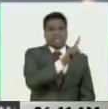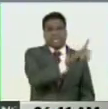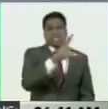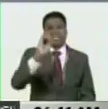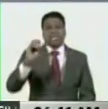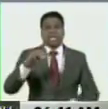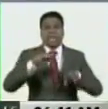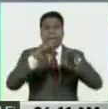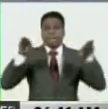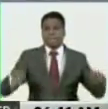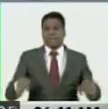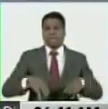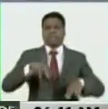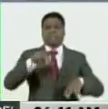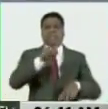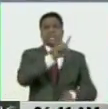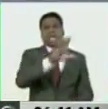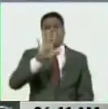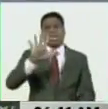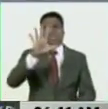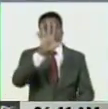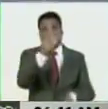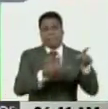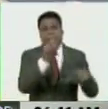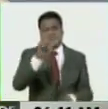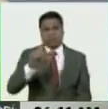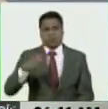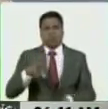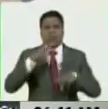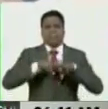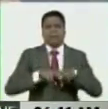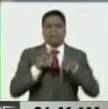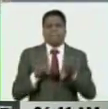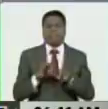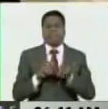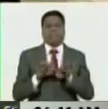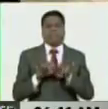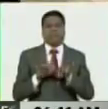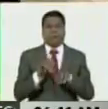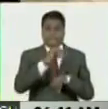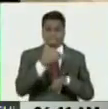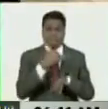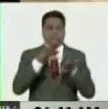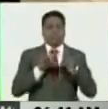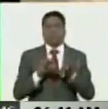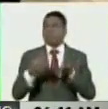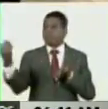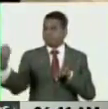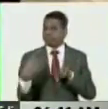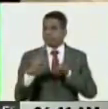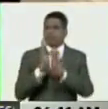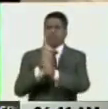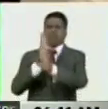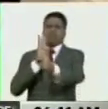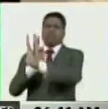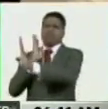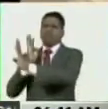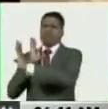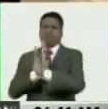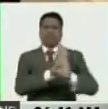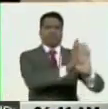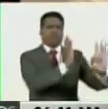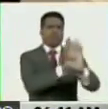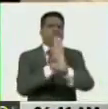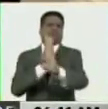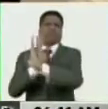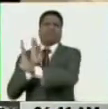habían 15 personas de una organización con fines políticos, renovaba en este partido, en este otro partido, en los